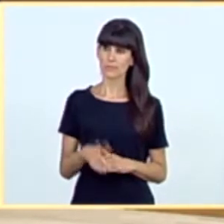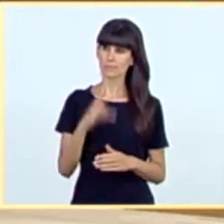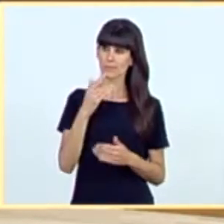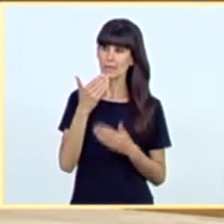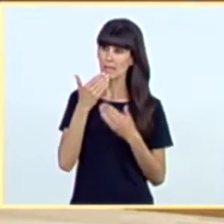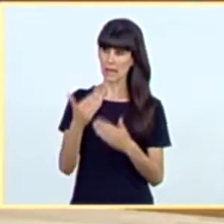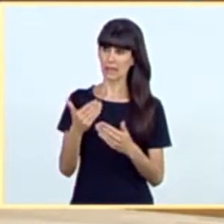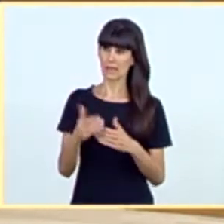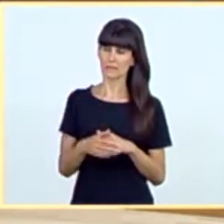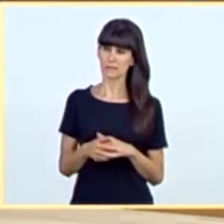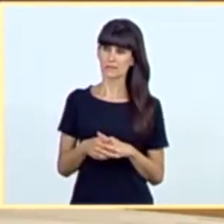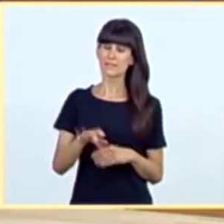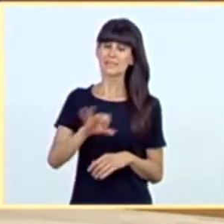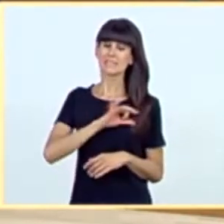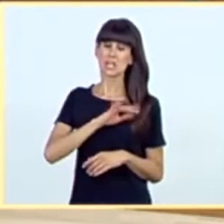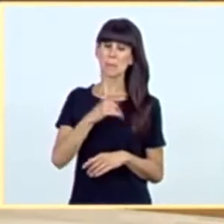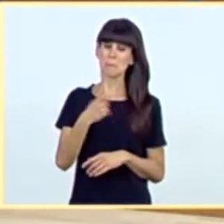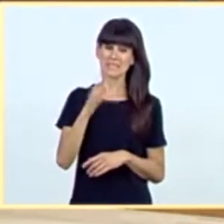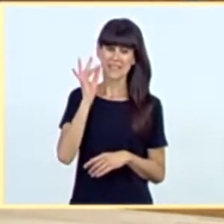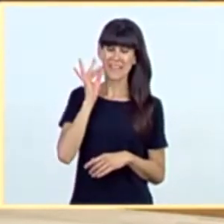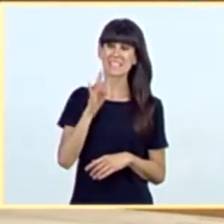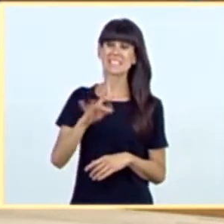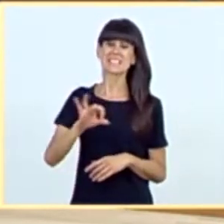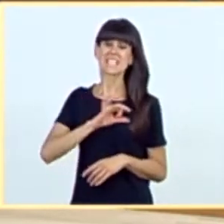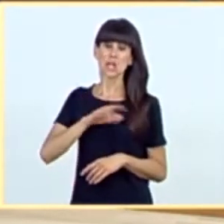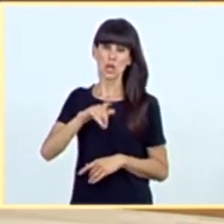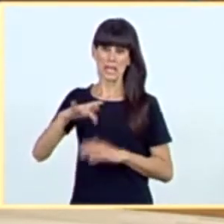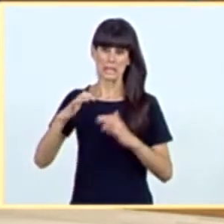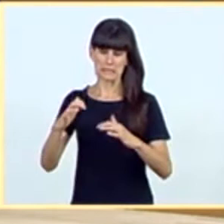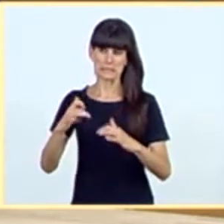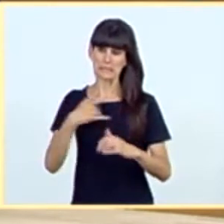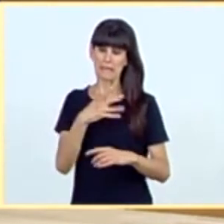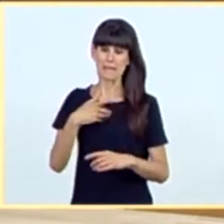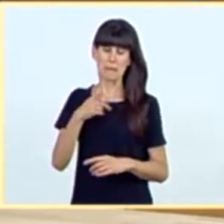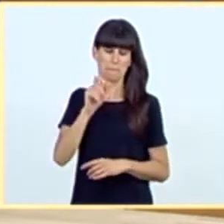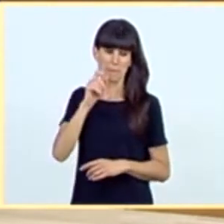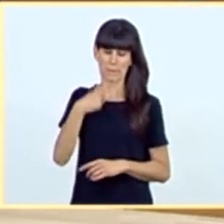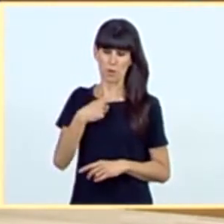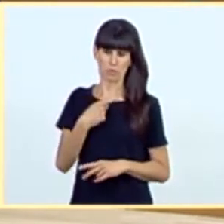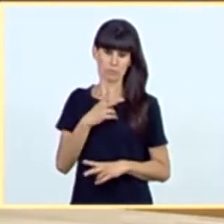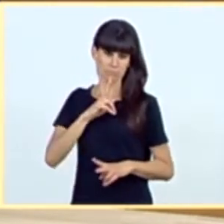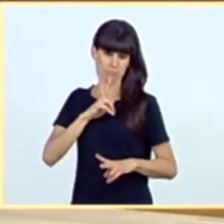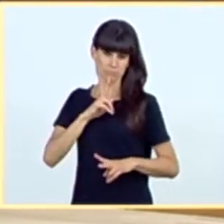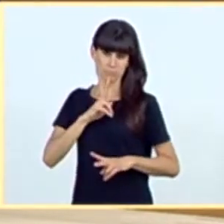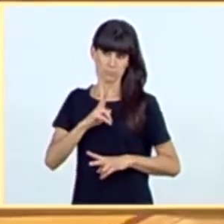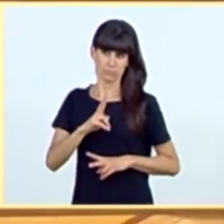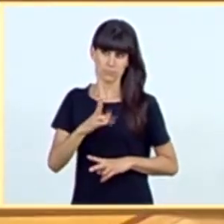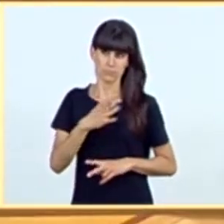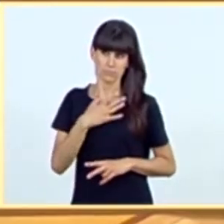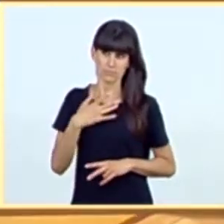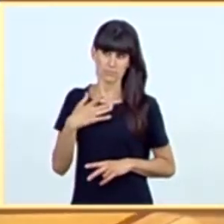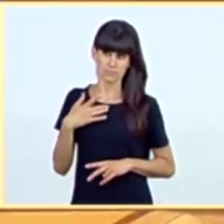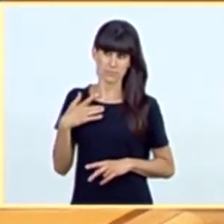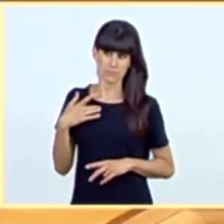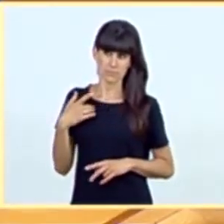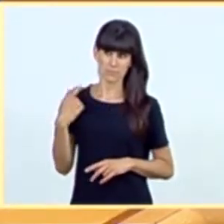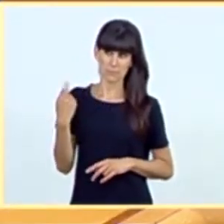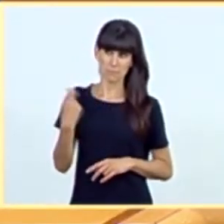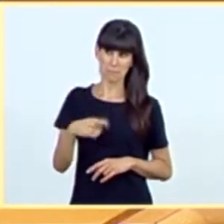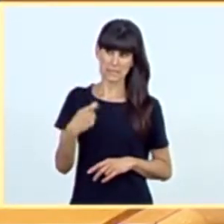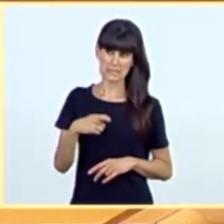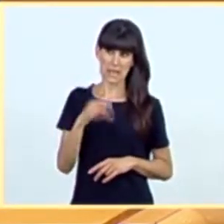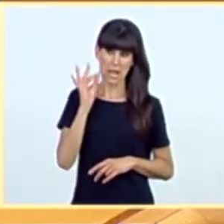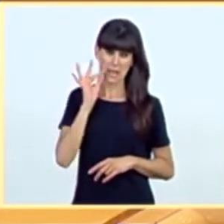Gracias, señora presidenta. Señorías, quiero dirigirme a ustedes en primer lugar. Como decía la presidenta